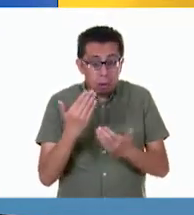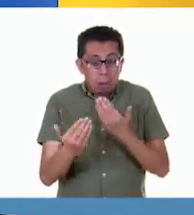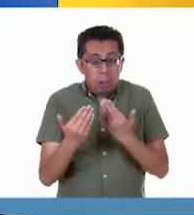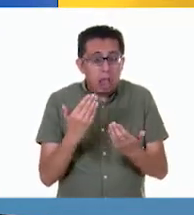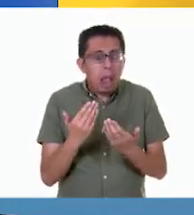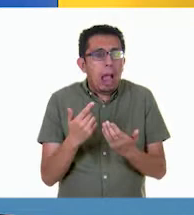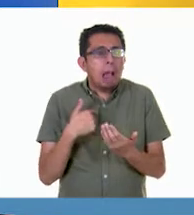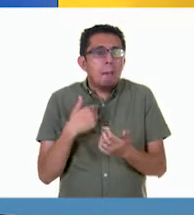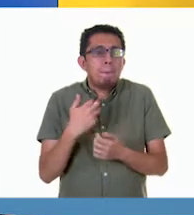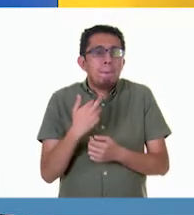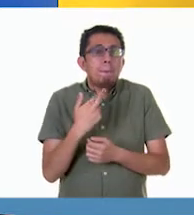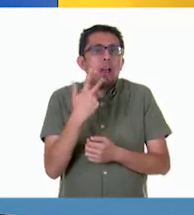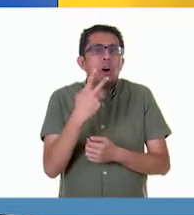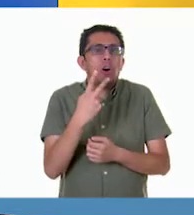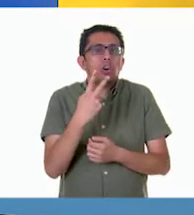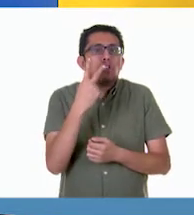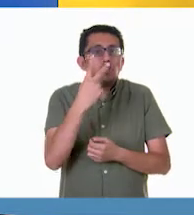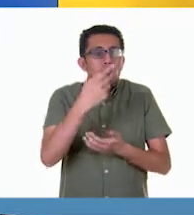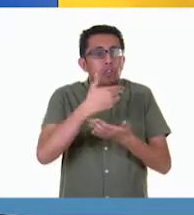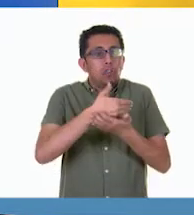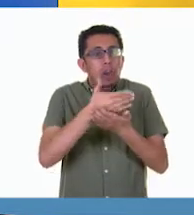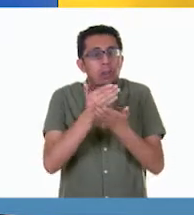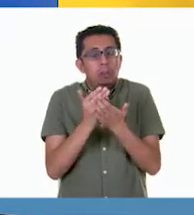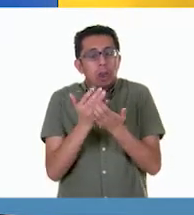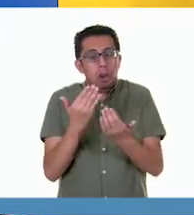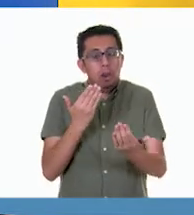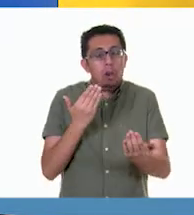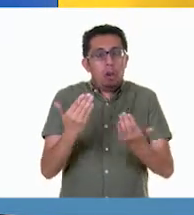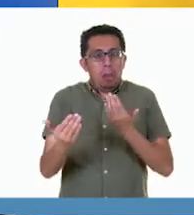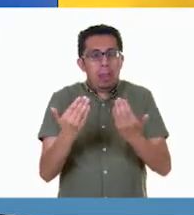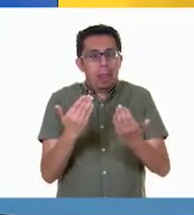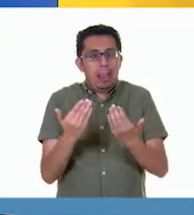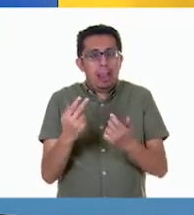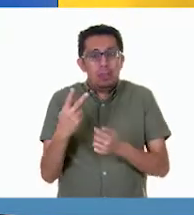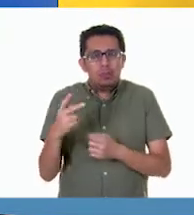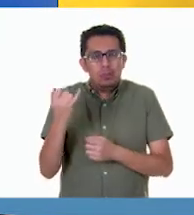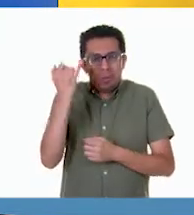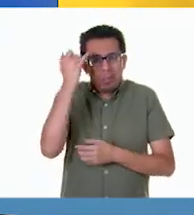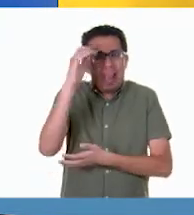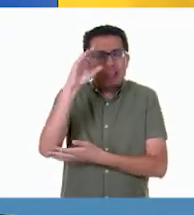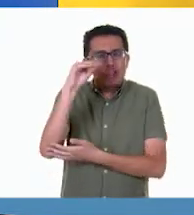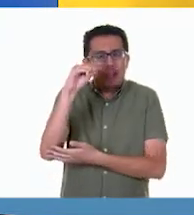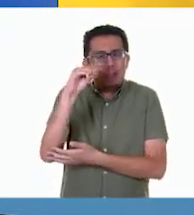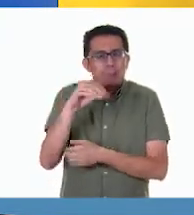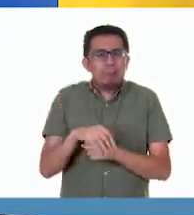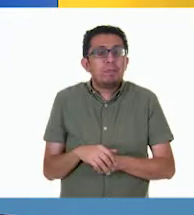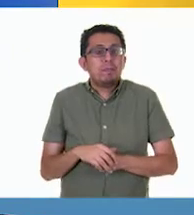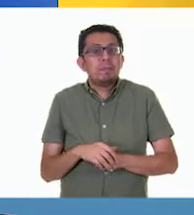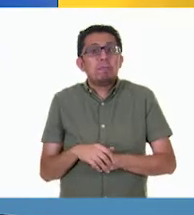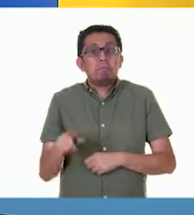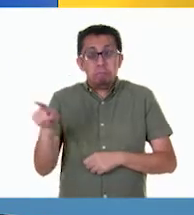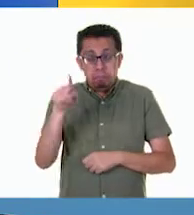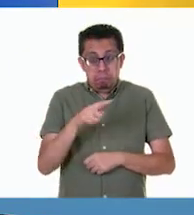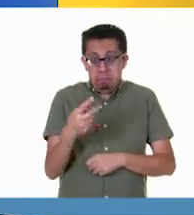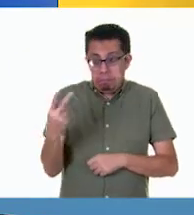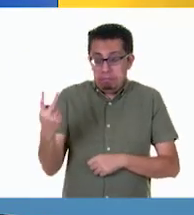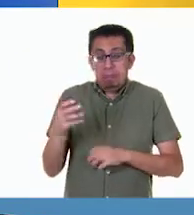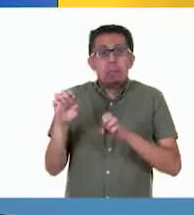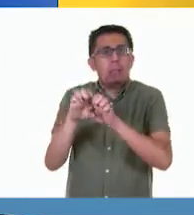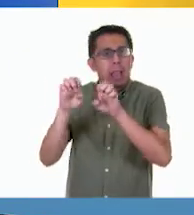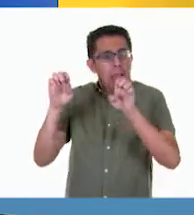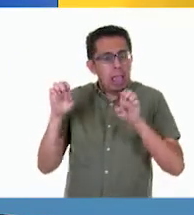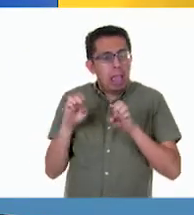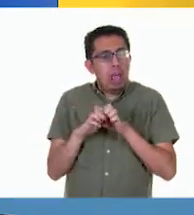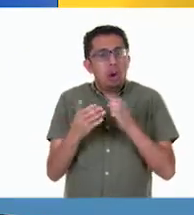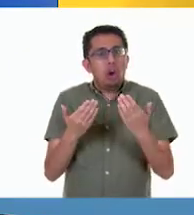la comparación de dos fracciones mediante la estrategia de Tom. Tom y Jenny, ¿qué tal si hacen equipo y comparan